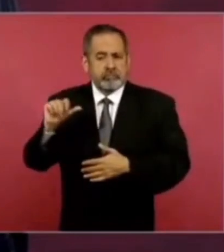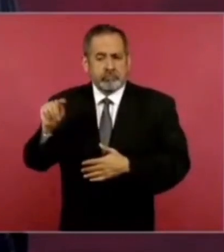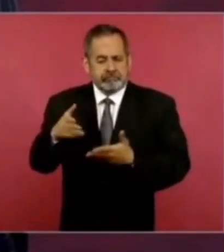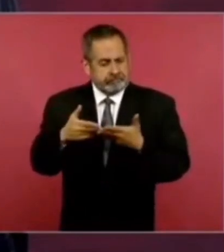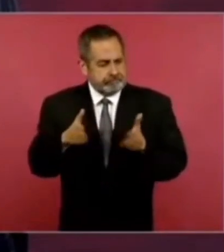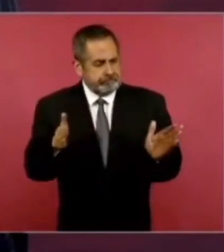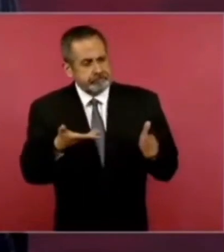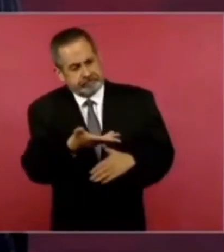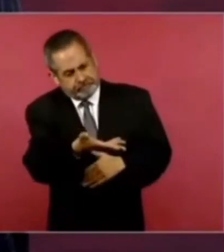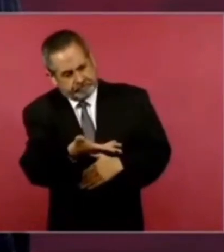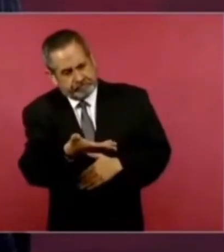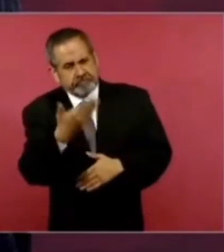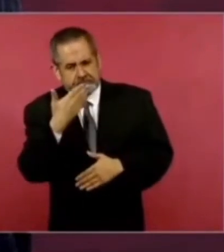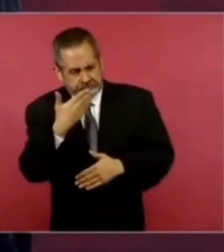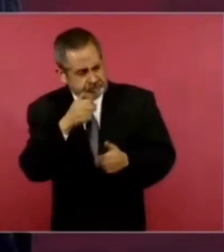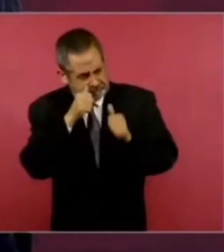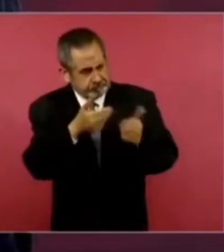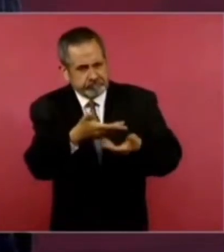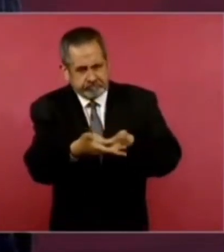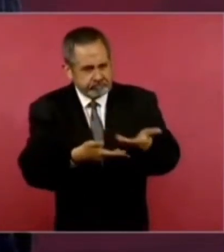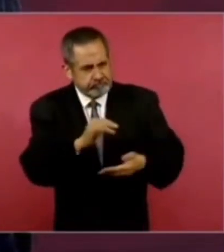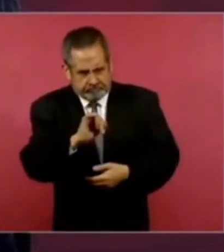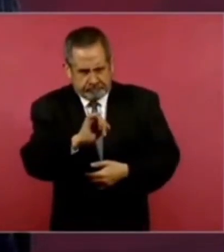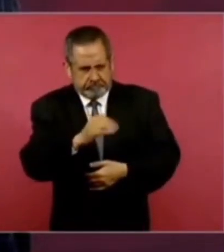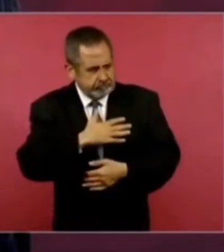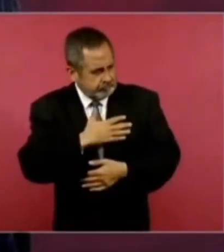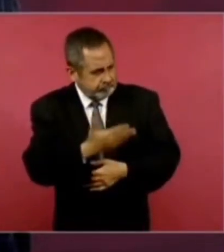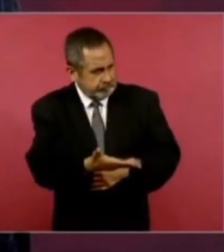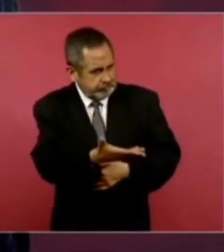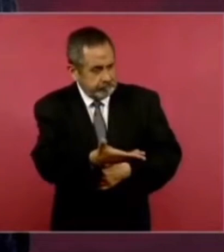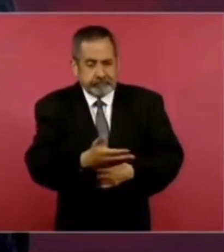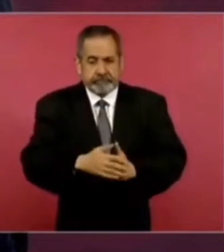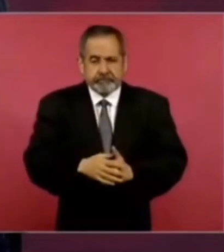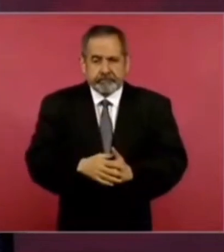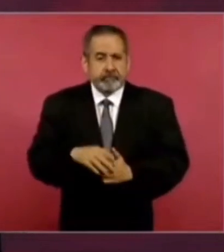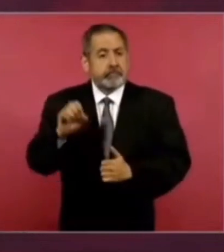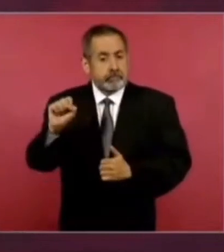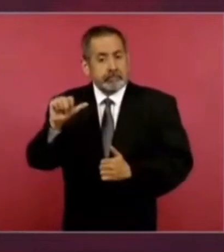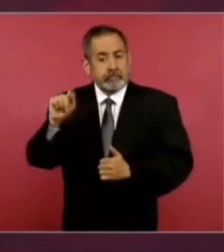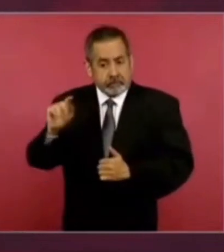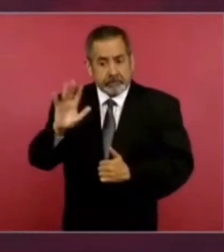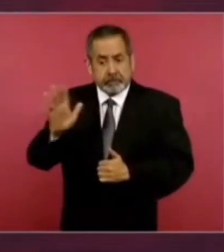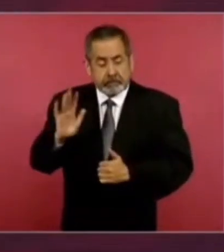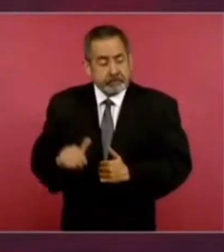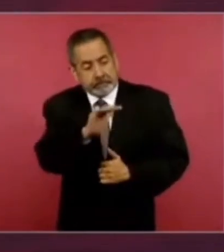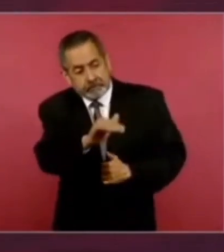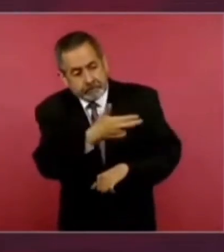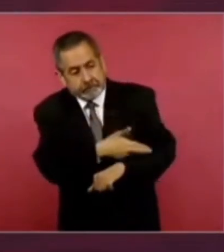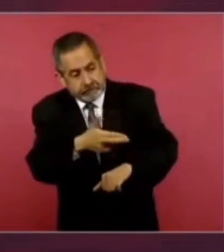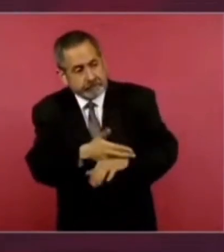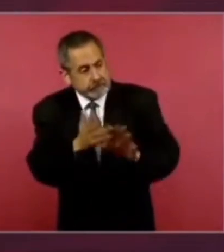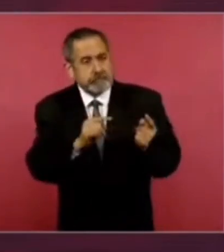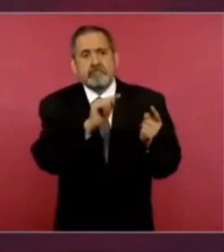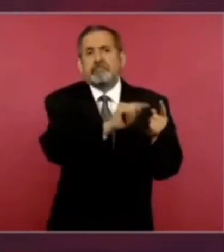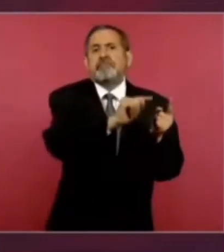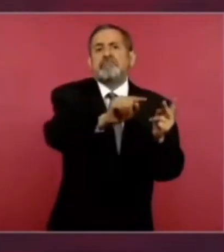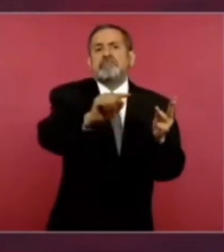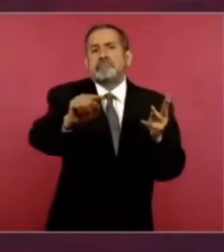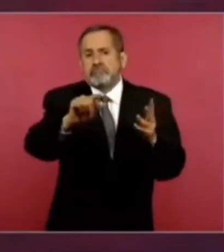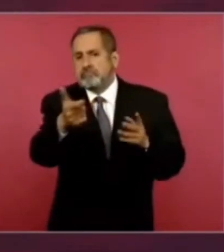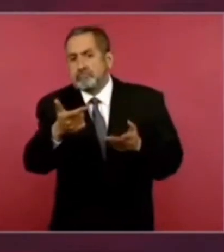Aunque parece que ya estaban precisamente saldando esos pagos Ojalá. con los usuarios. Ah, sí, pero